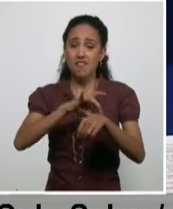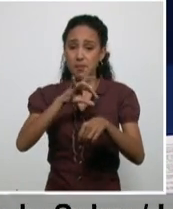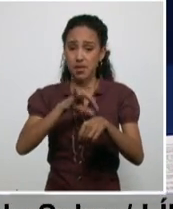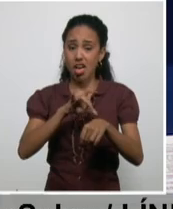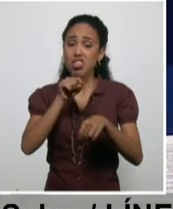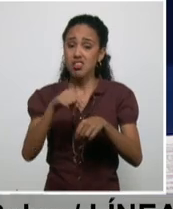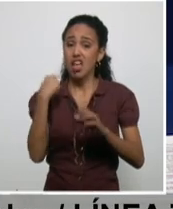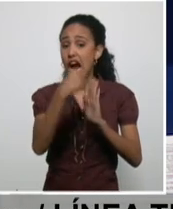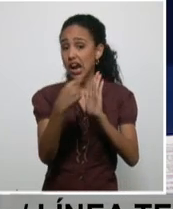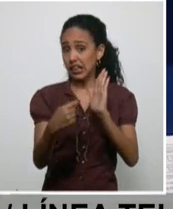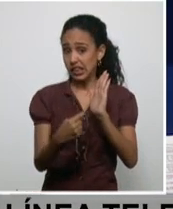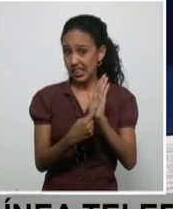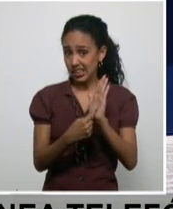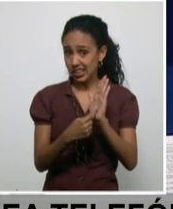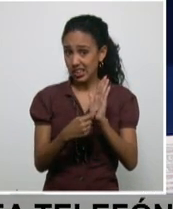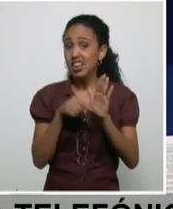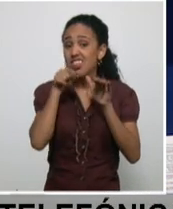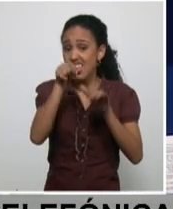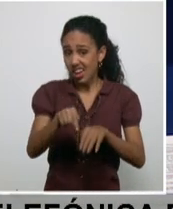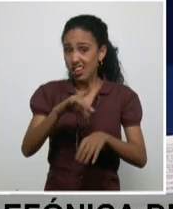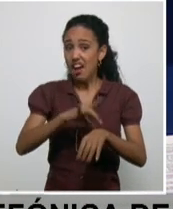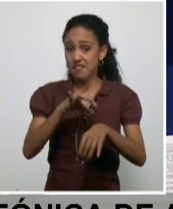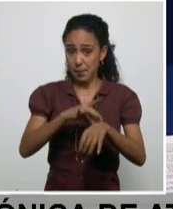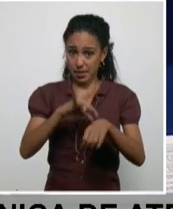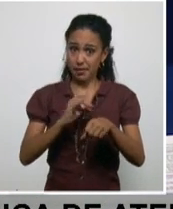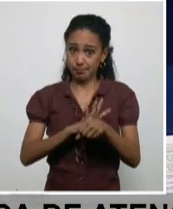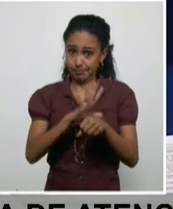particularidades de esta enfermedad